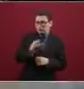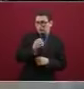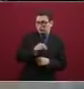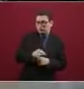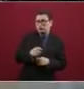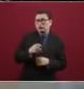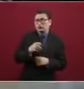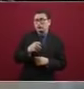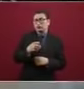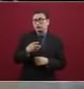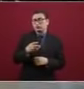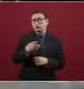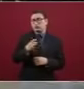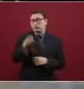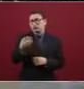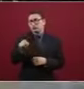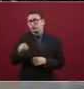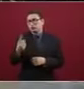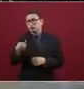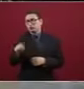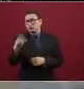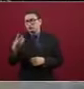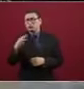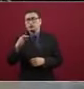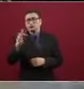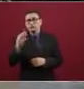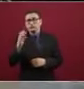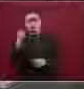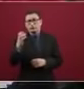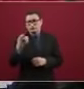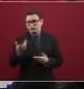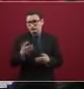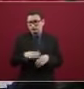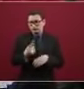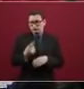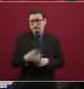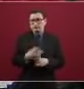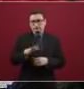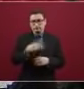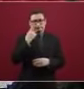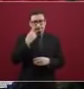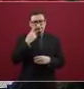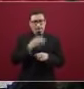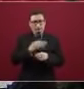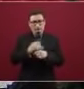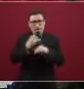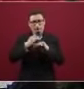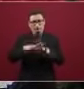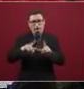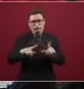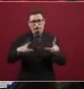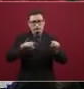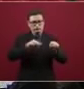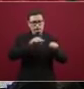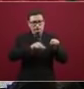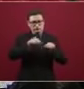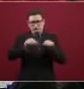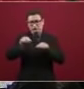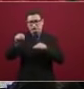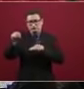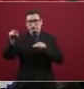91.3 en el mes de febrero. Ahorita vamos a presentar, incluso si tienen las barras con